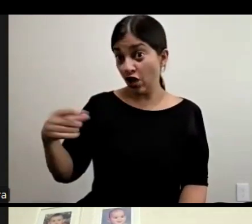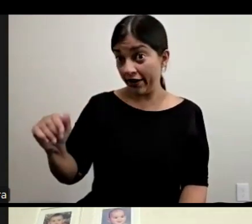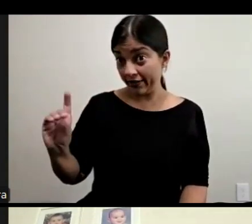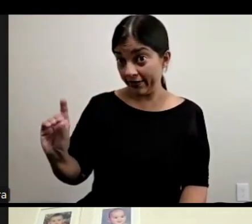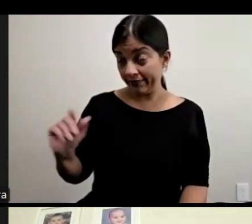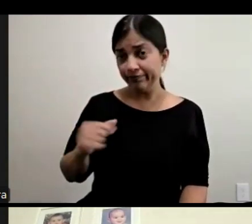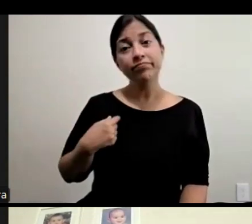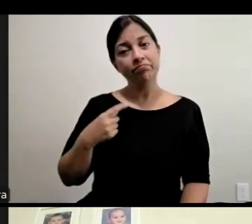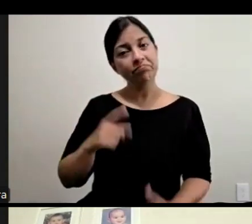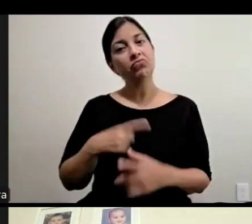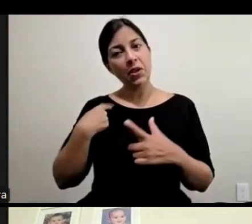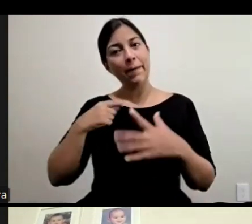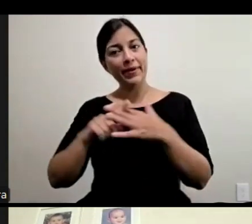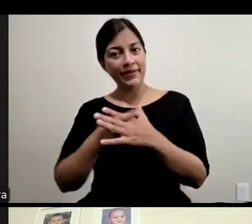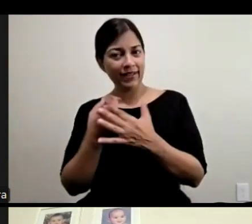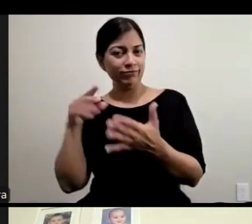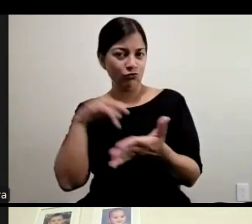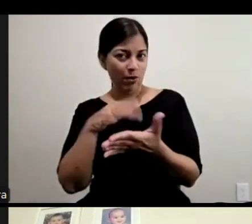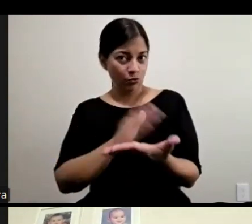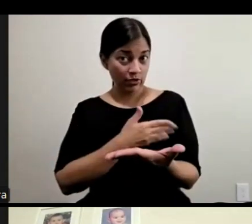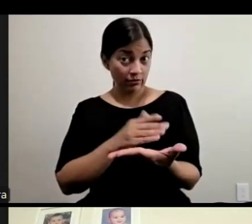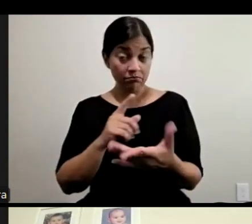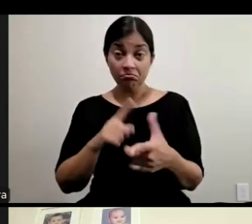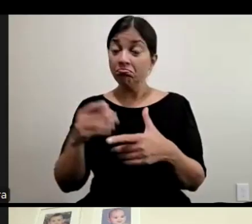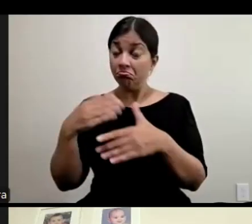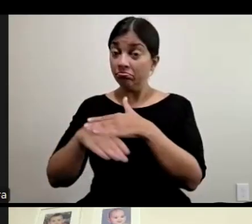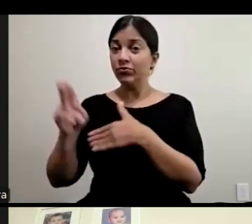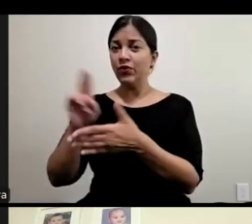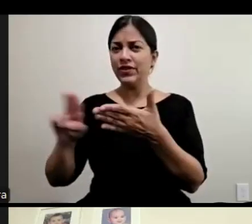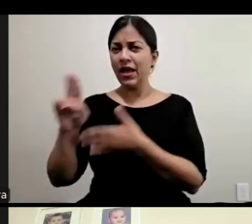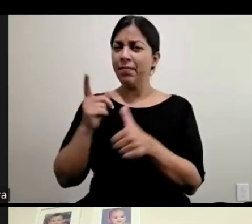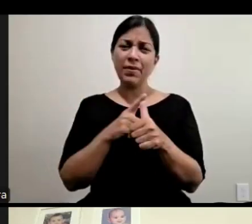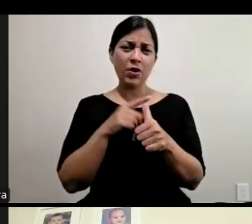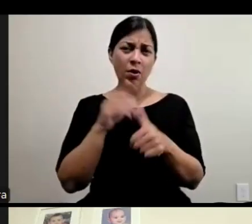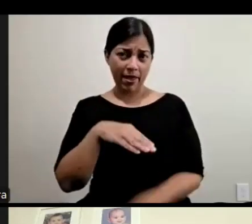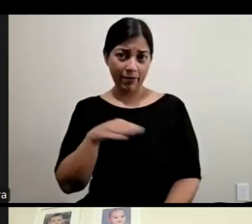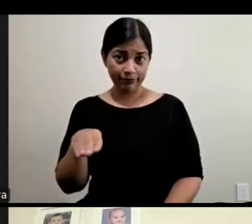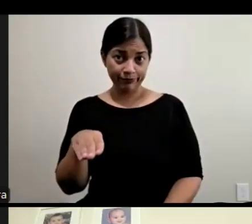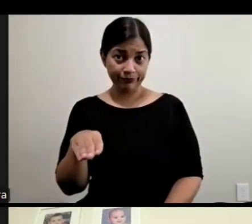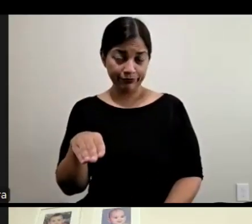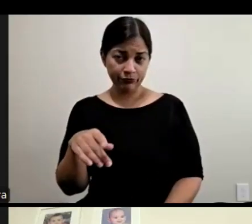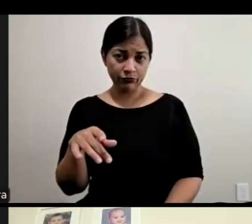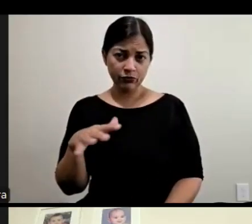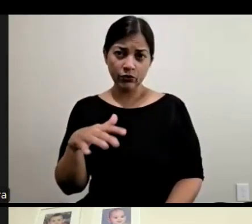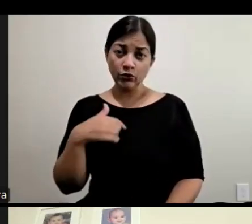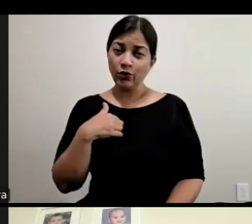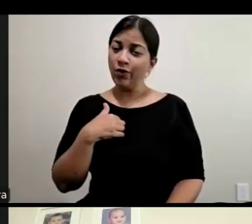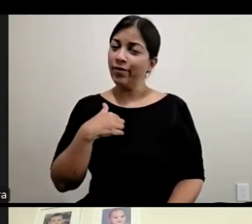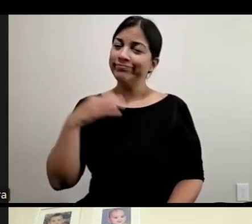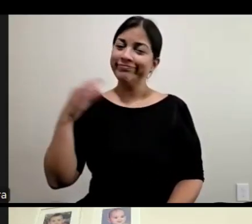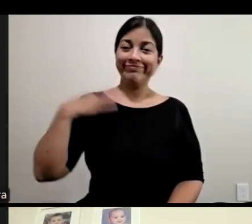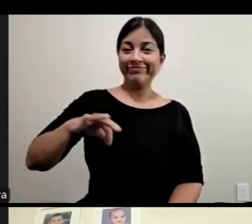estudiar música y luego cuando entré a la universidad, primero estuve en Bayamón, tuve la dicha de pertenecer